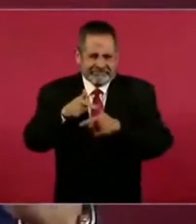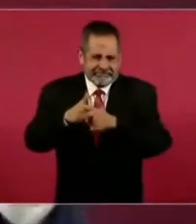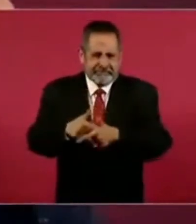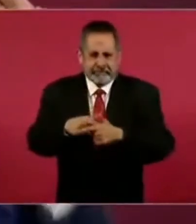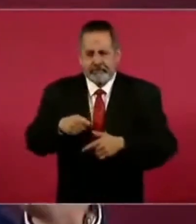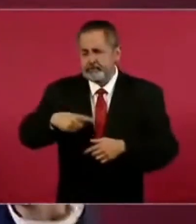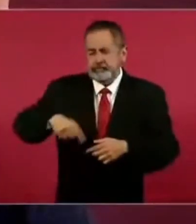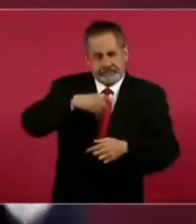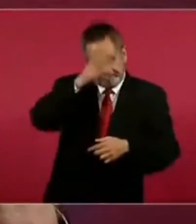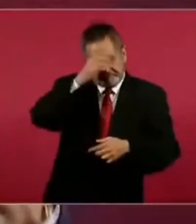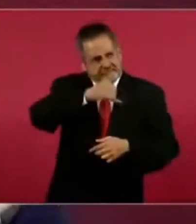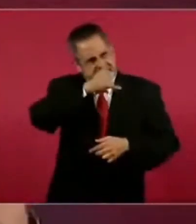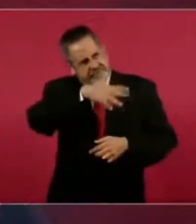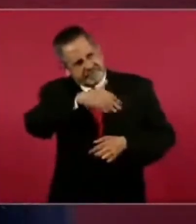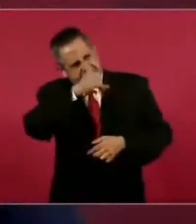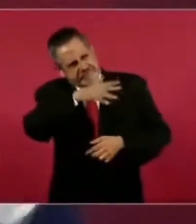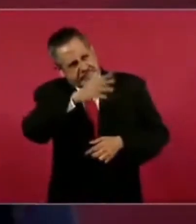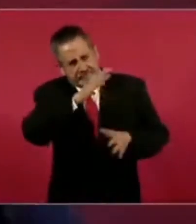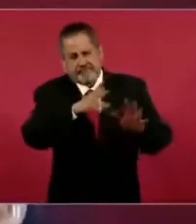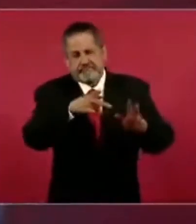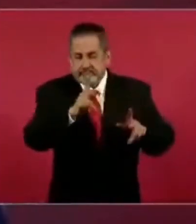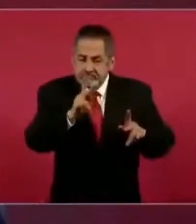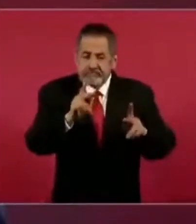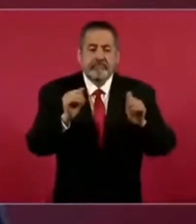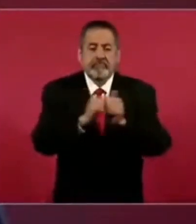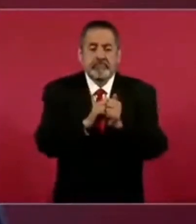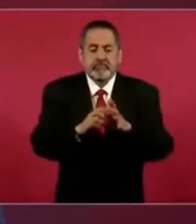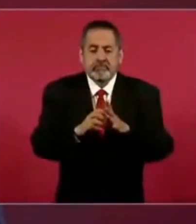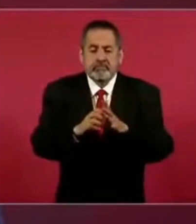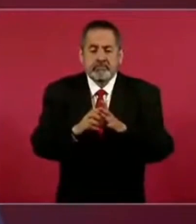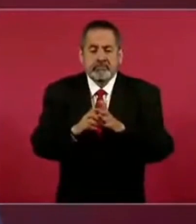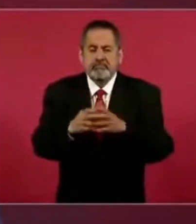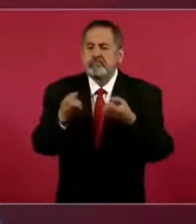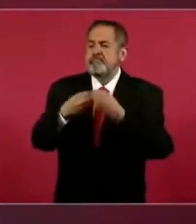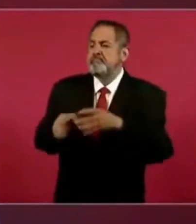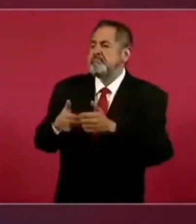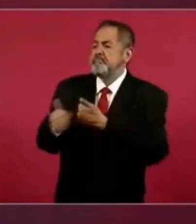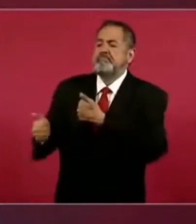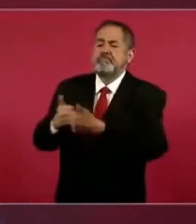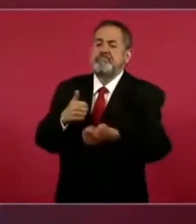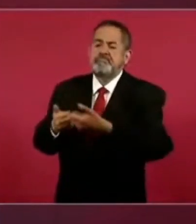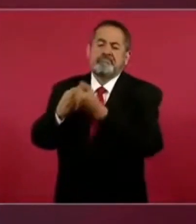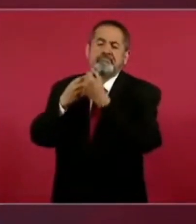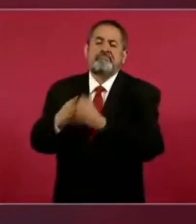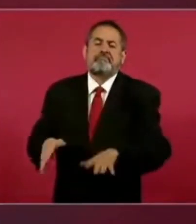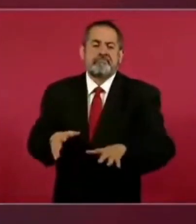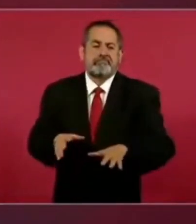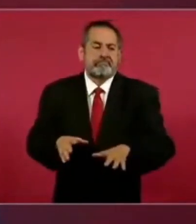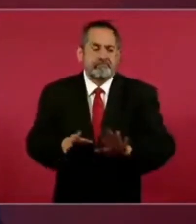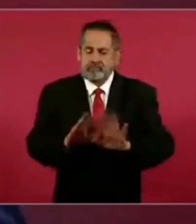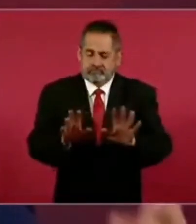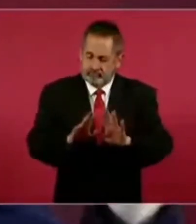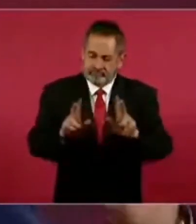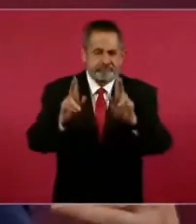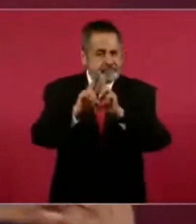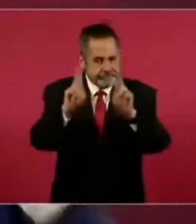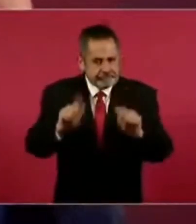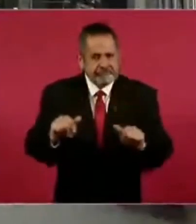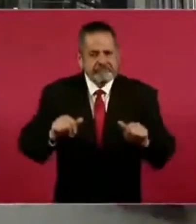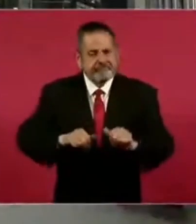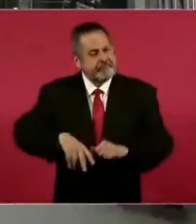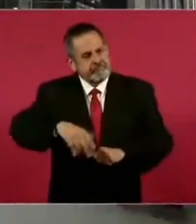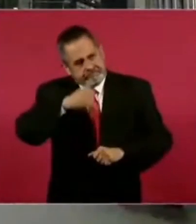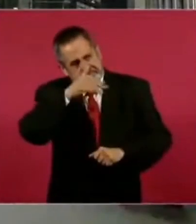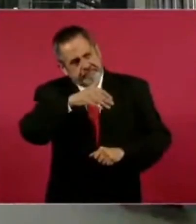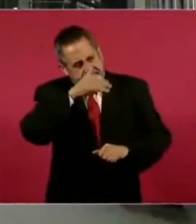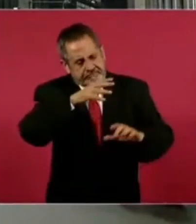protestar sin desbordamientos, de manera pacífica, pero se corren